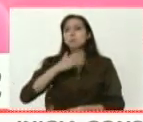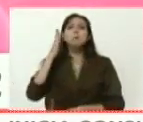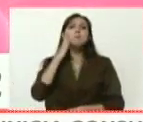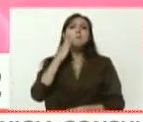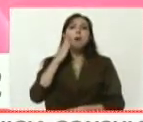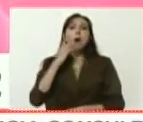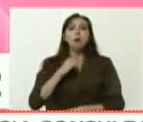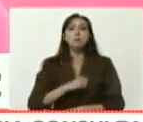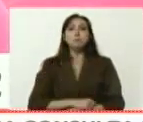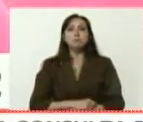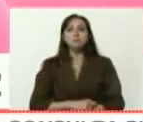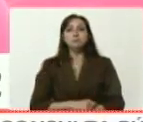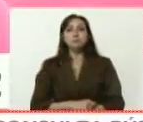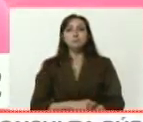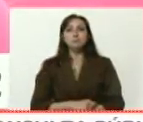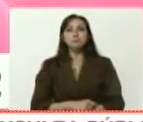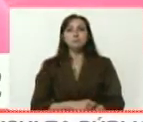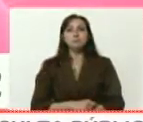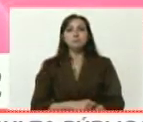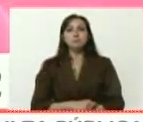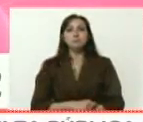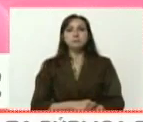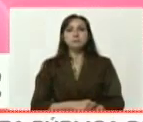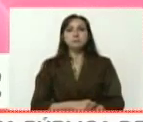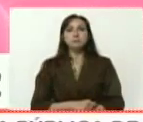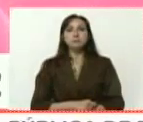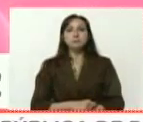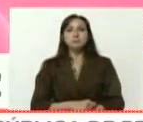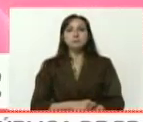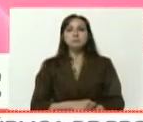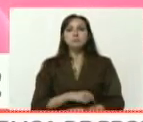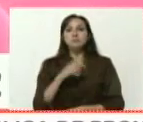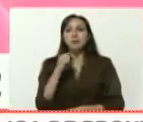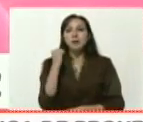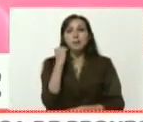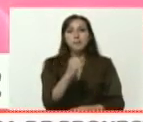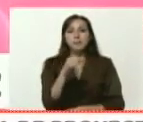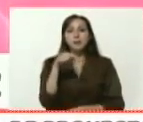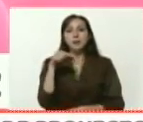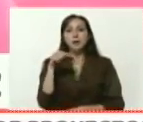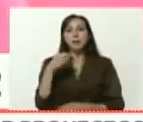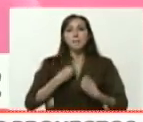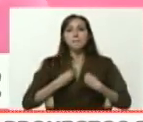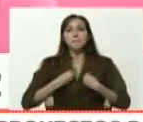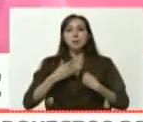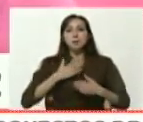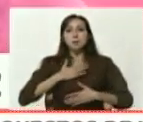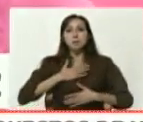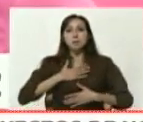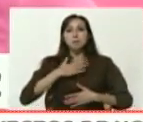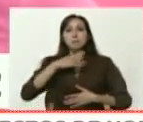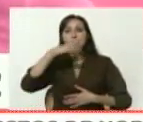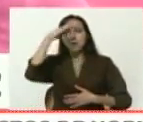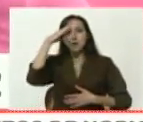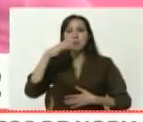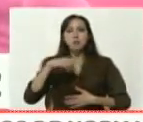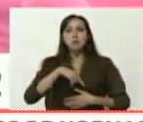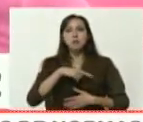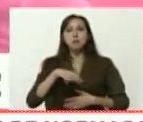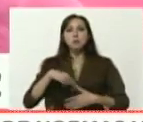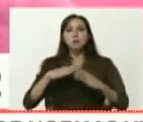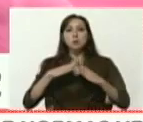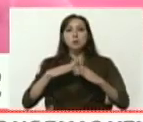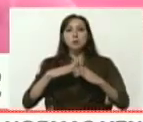para pagar la vida de nuestro padre con un apartamento. Y la respuesta que tuvo de una mujer valiente fue